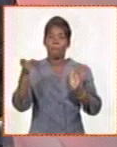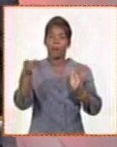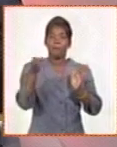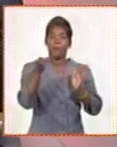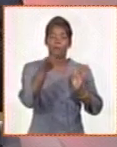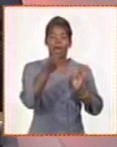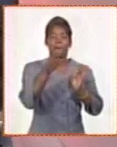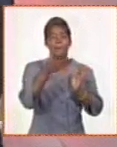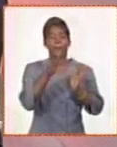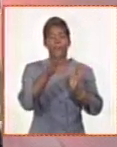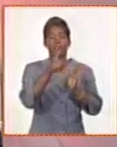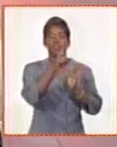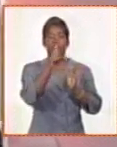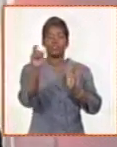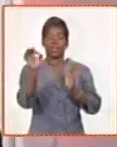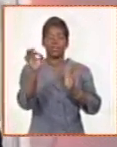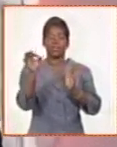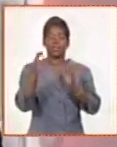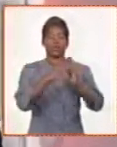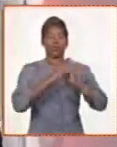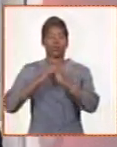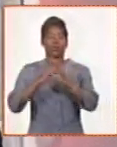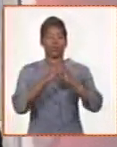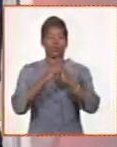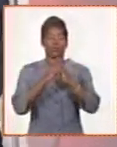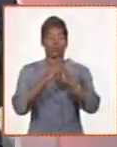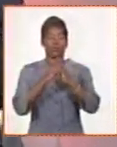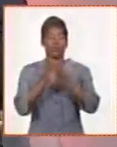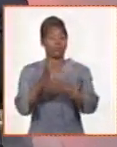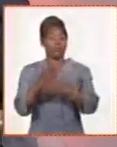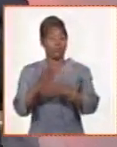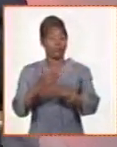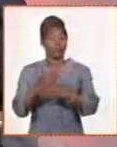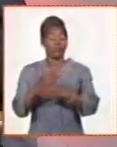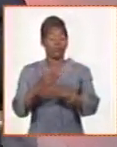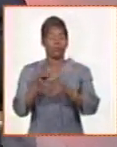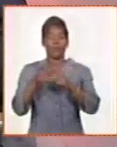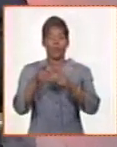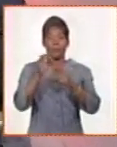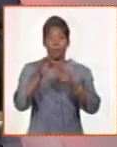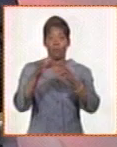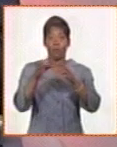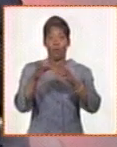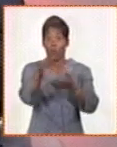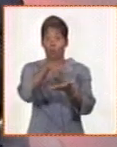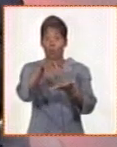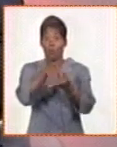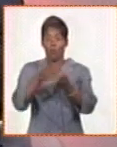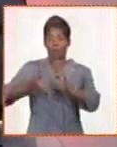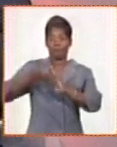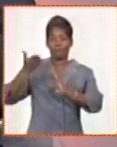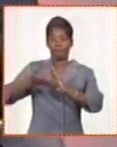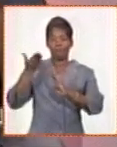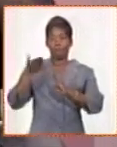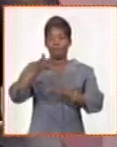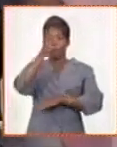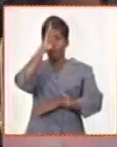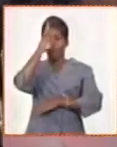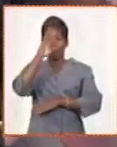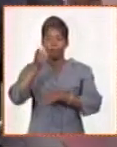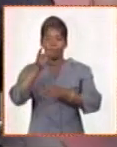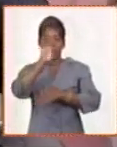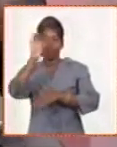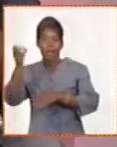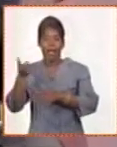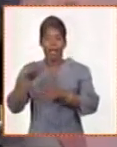transformación, comunidades de tránsito, donde están los albergados, más de 100 en estos meses,